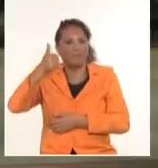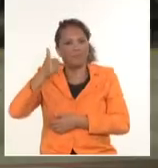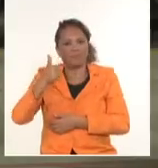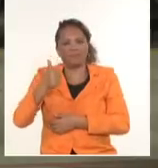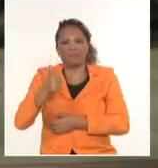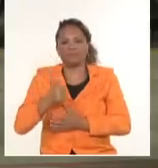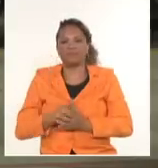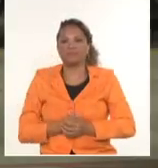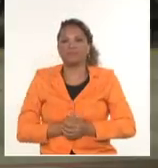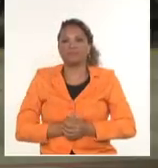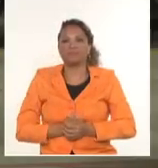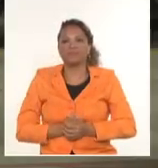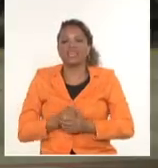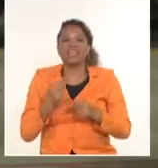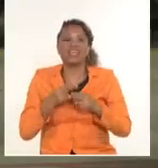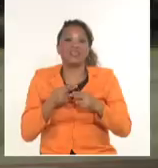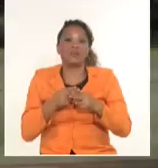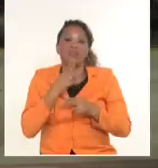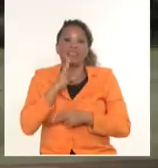le decían